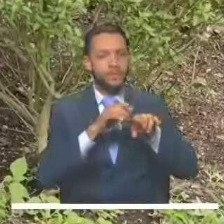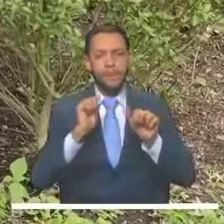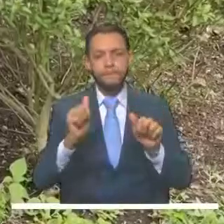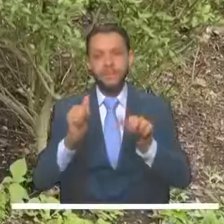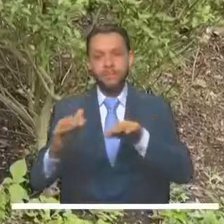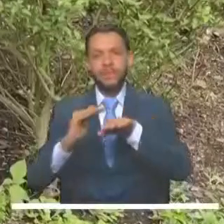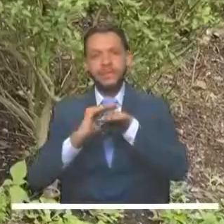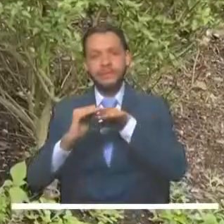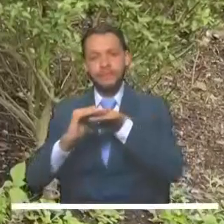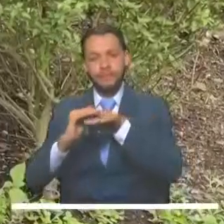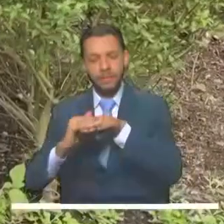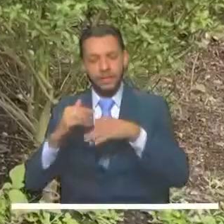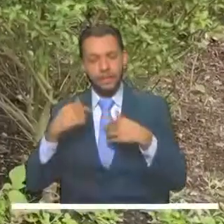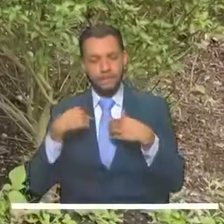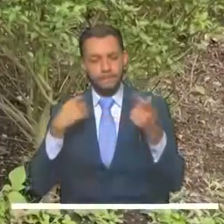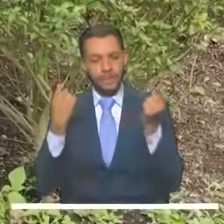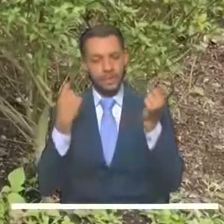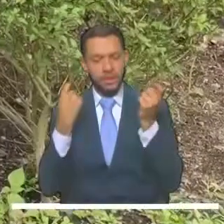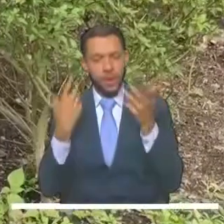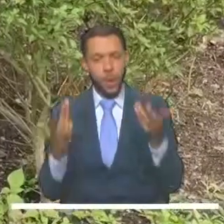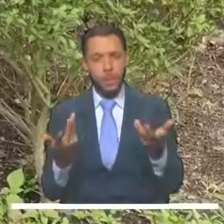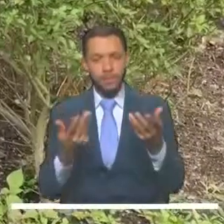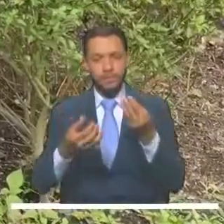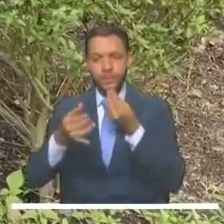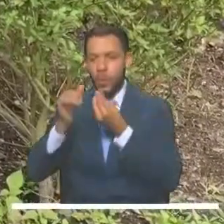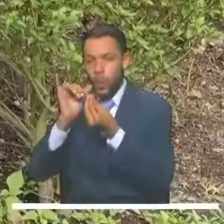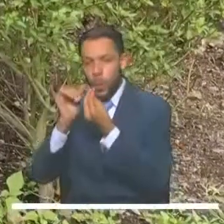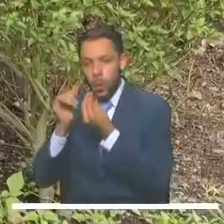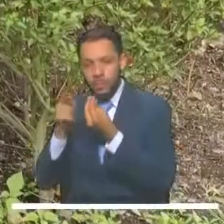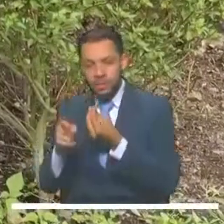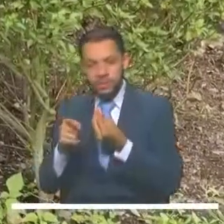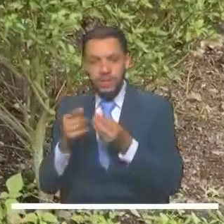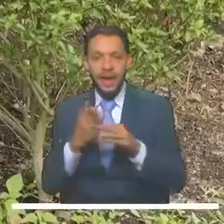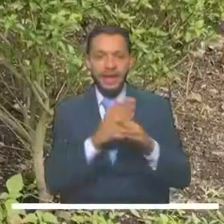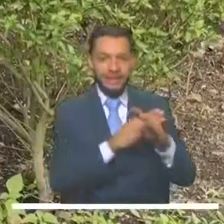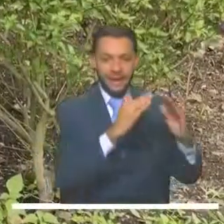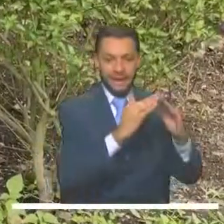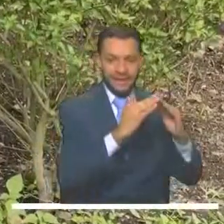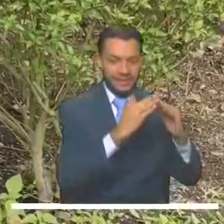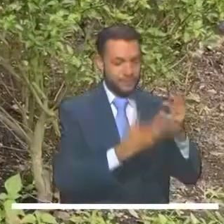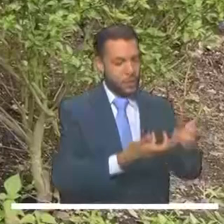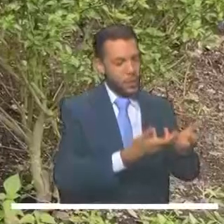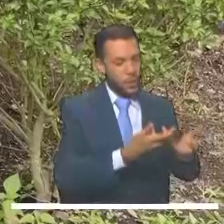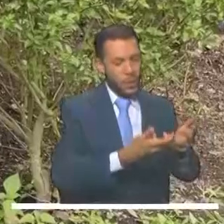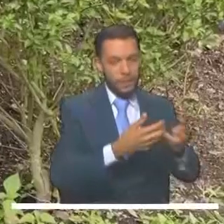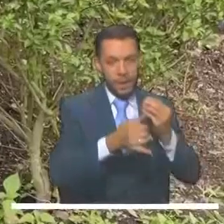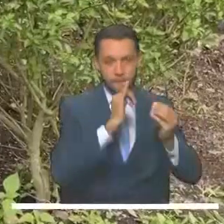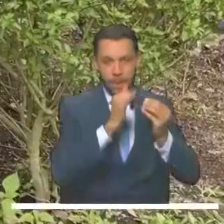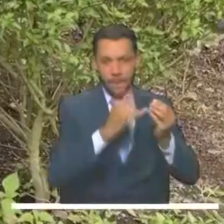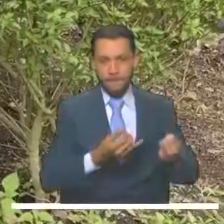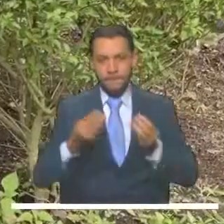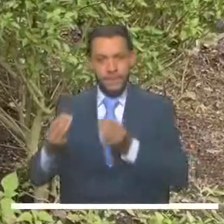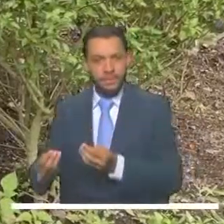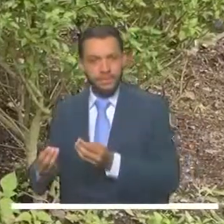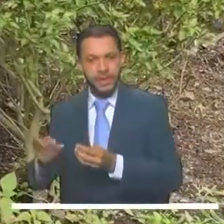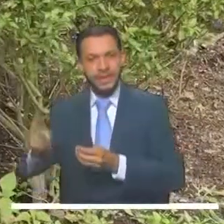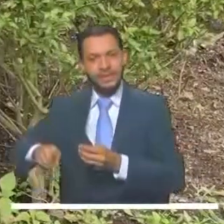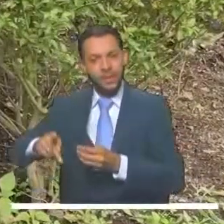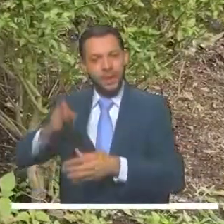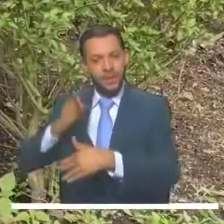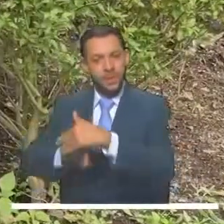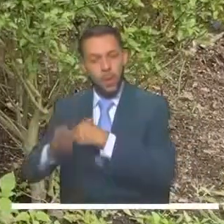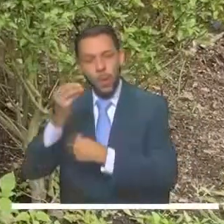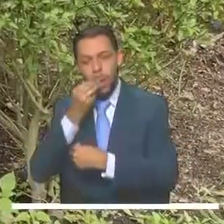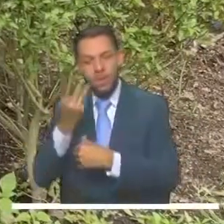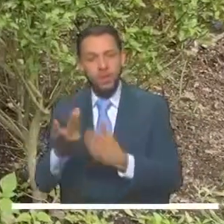tengan conciencia de las loncheras que ustedes le van a preparar a sus hijos que están escritas en este libro cómo hacer